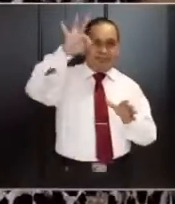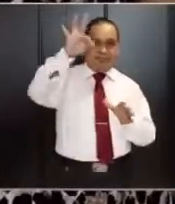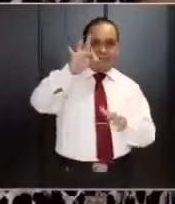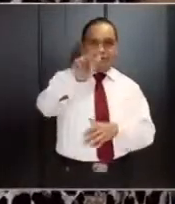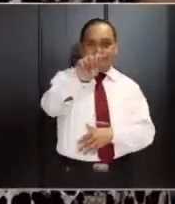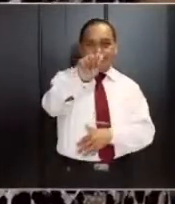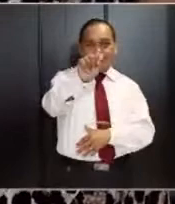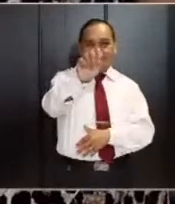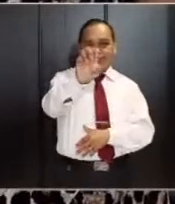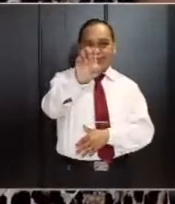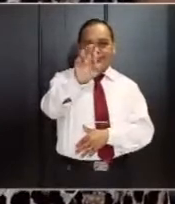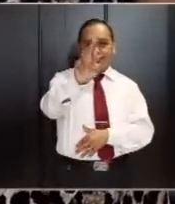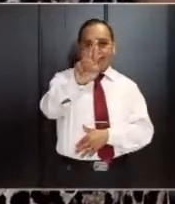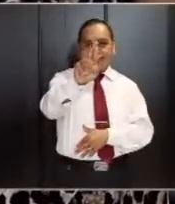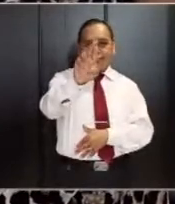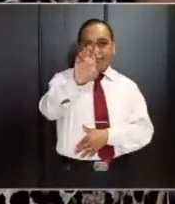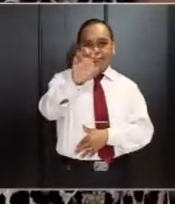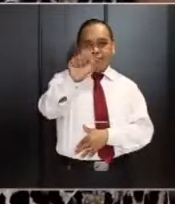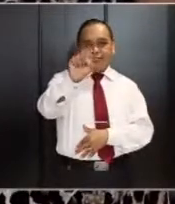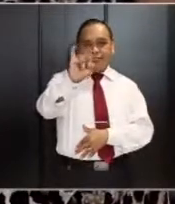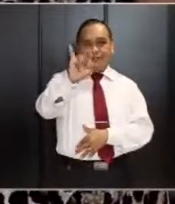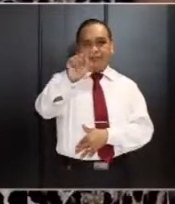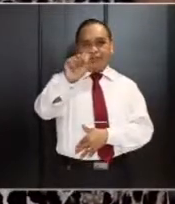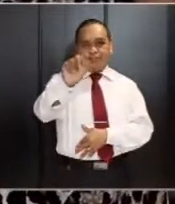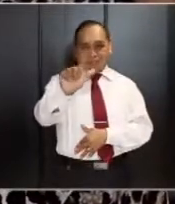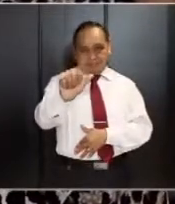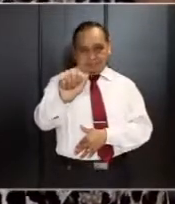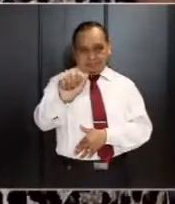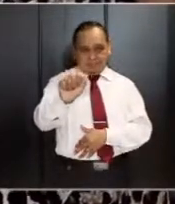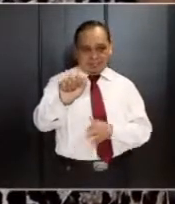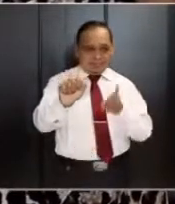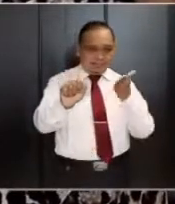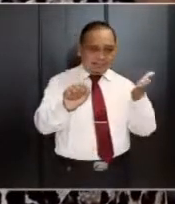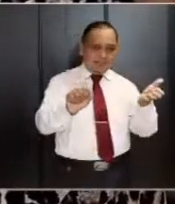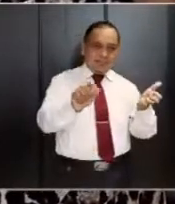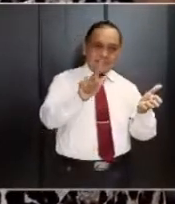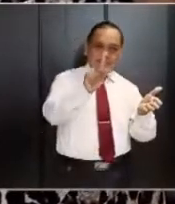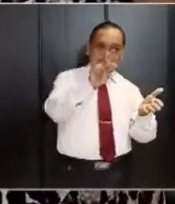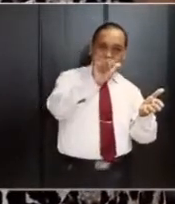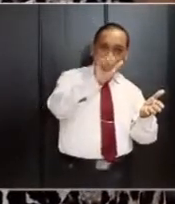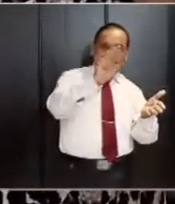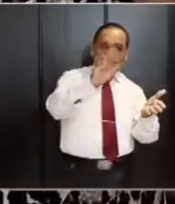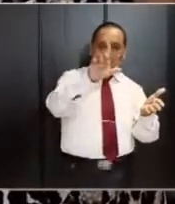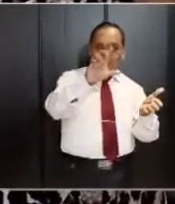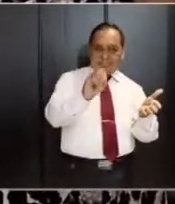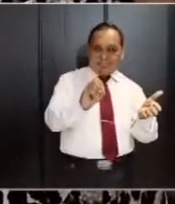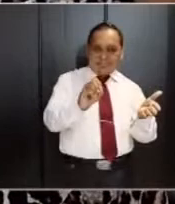Teresita Barda, de Pablo García, Ignacio Zaragoza. El número es